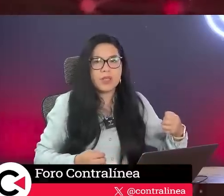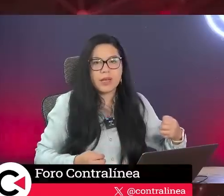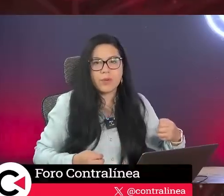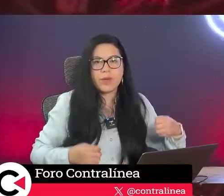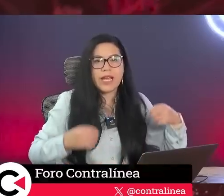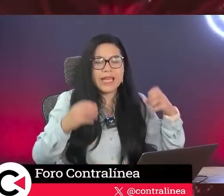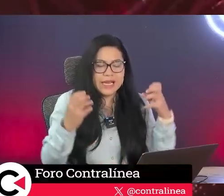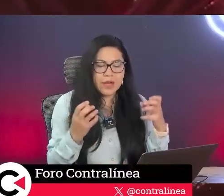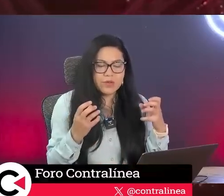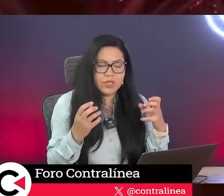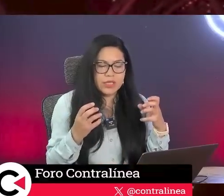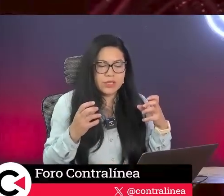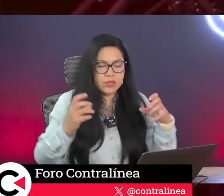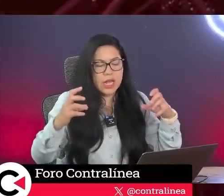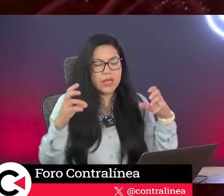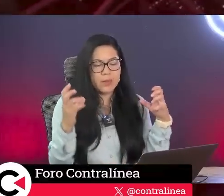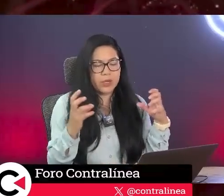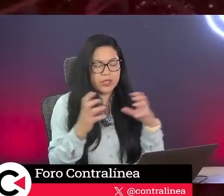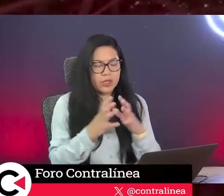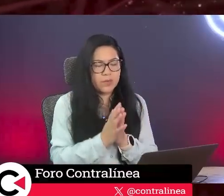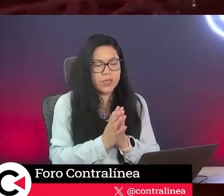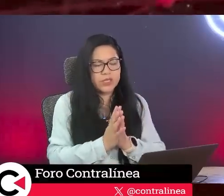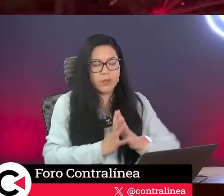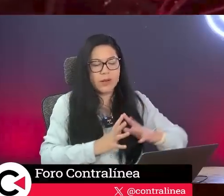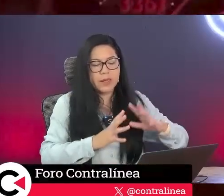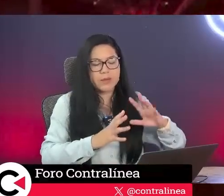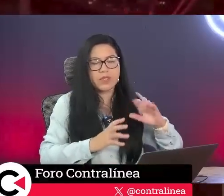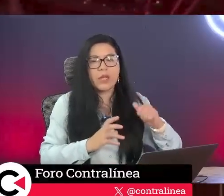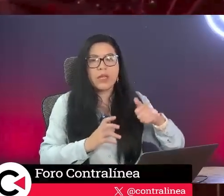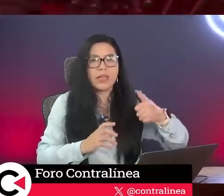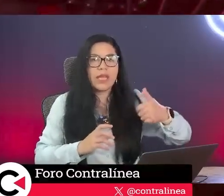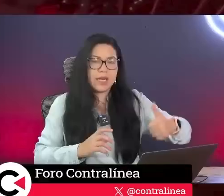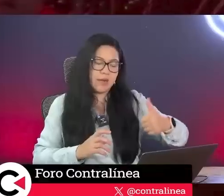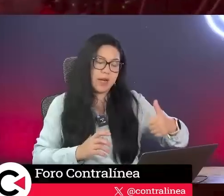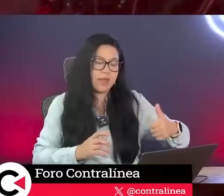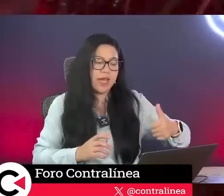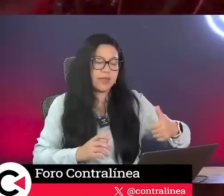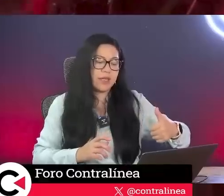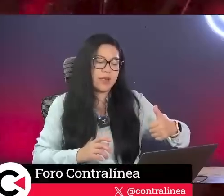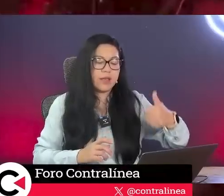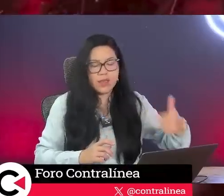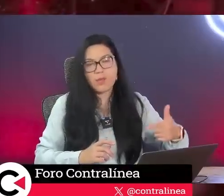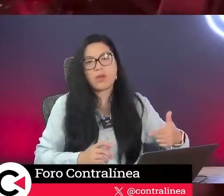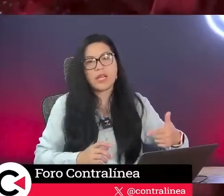la política pública y la justicia social. Y por eso en un principio hablábamos de